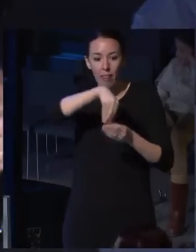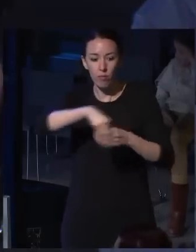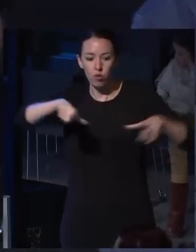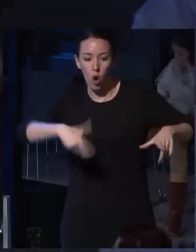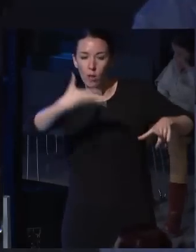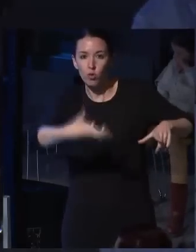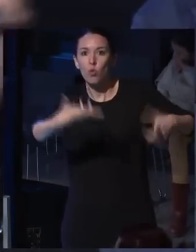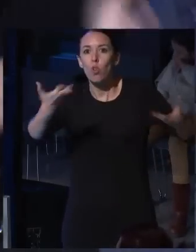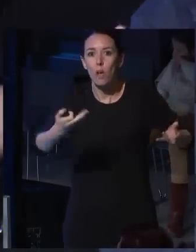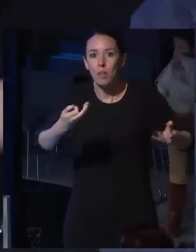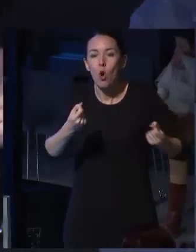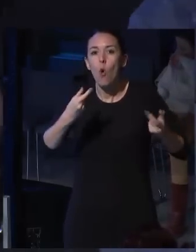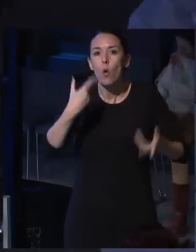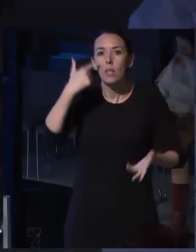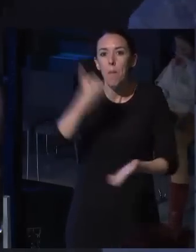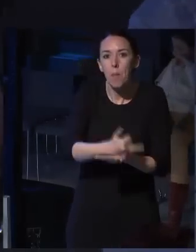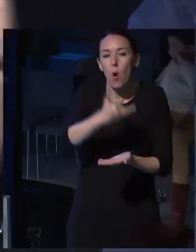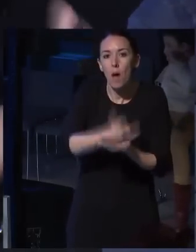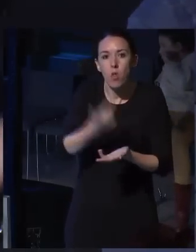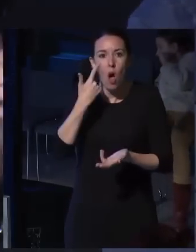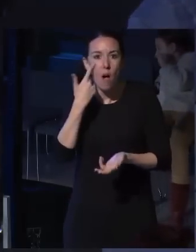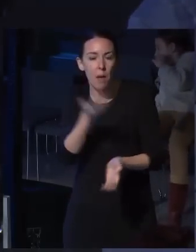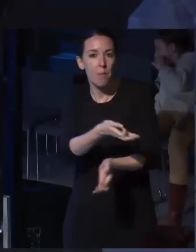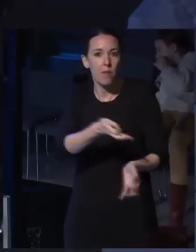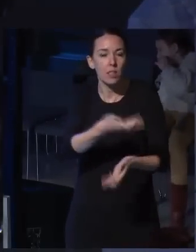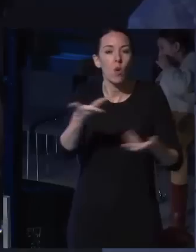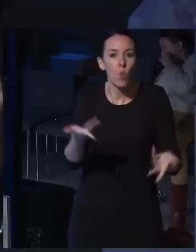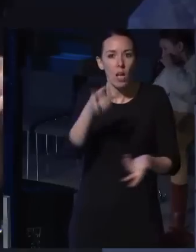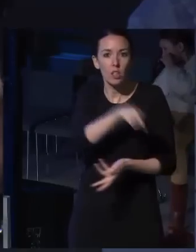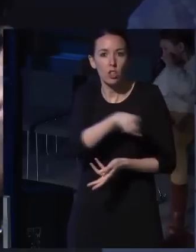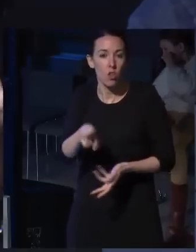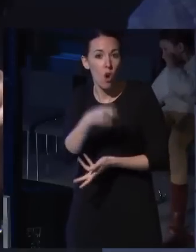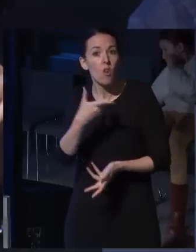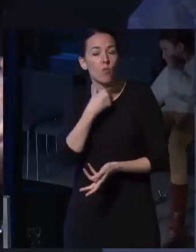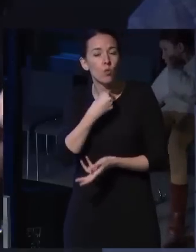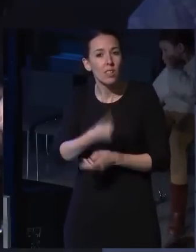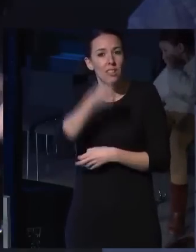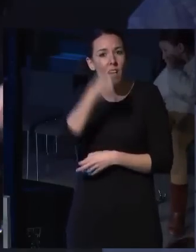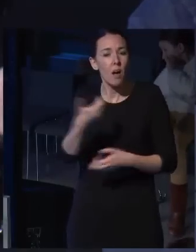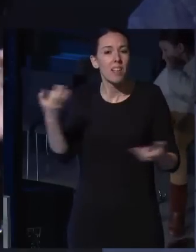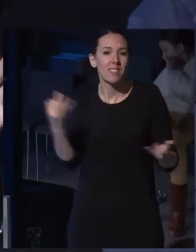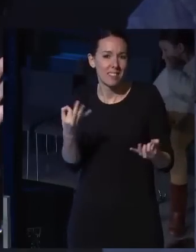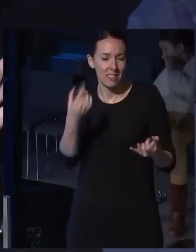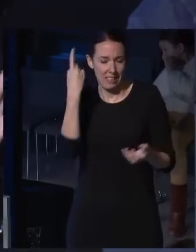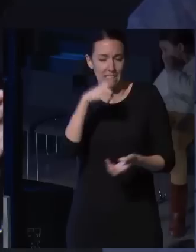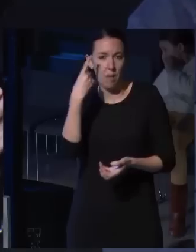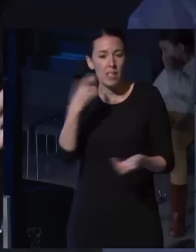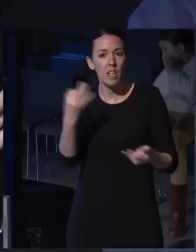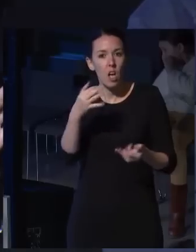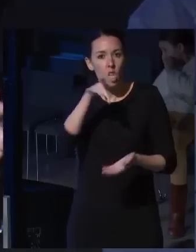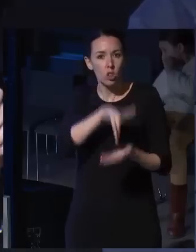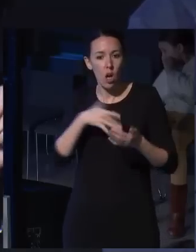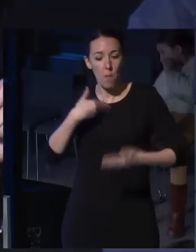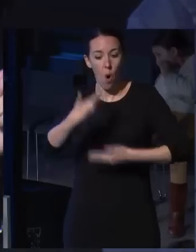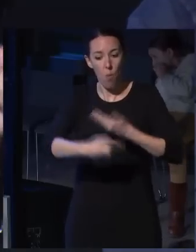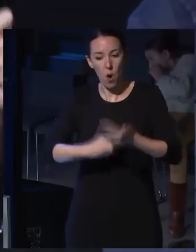sabemos cuántas cosas habéis probado para saber cuál es la adecuada y cuál no. Y sí me gustaría saber cómo uno va saliendo de